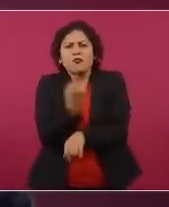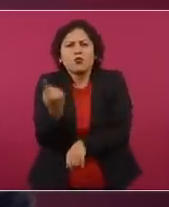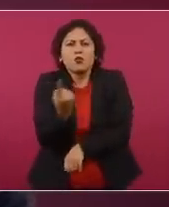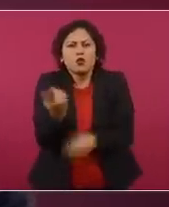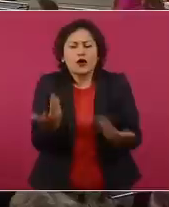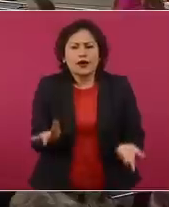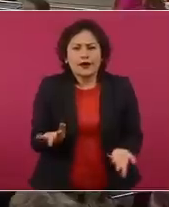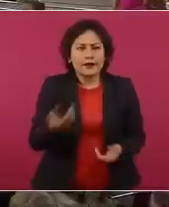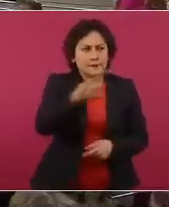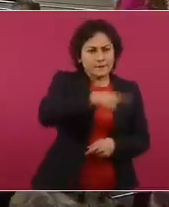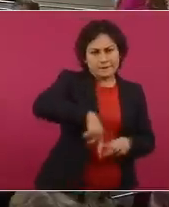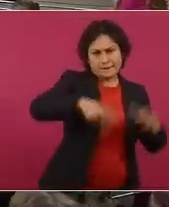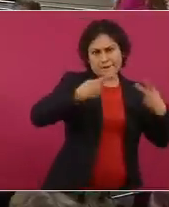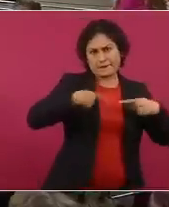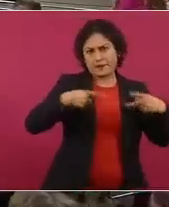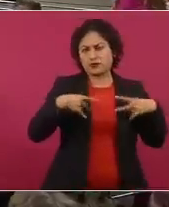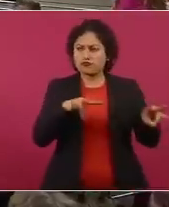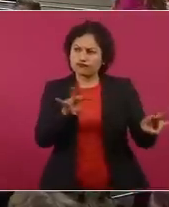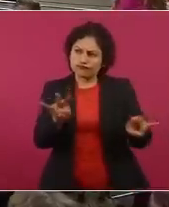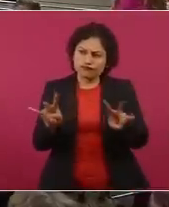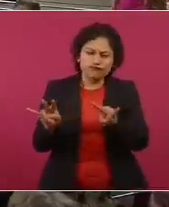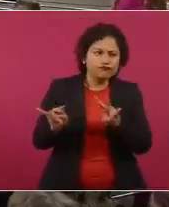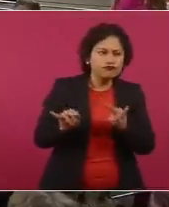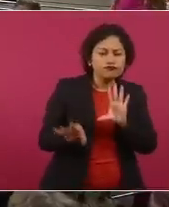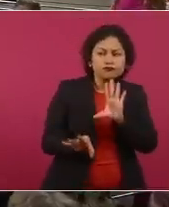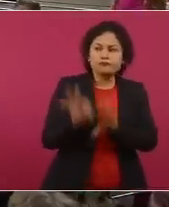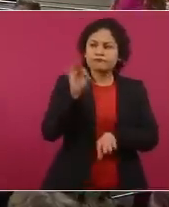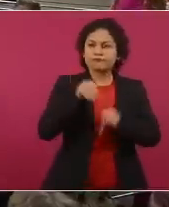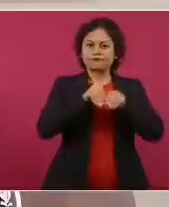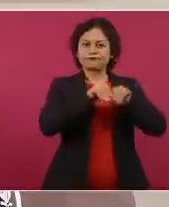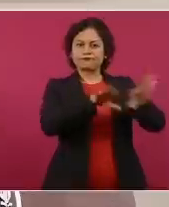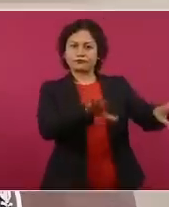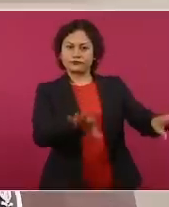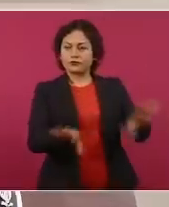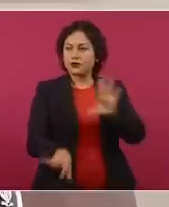está muy avispada, muy informada,